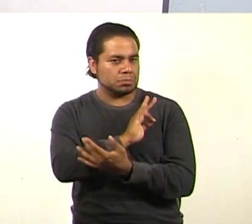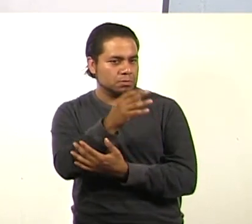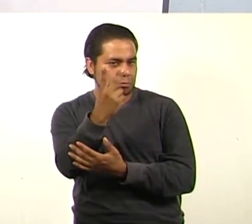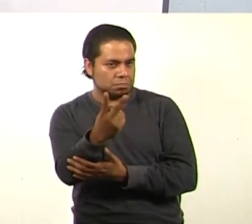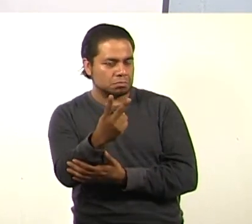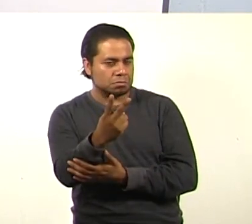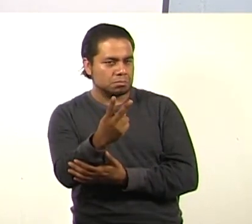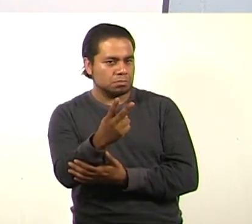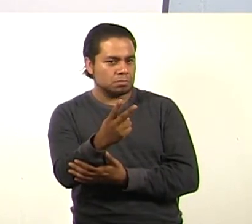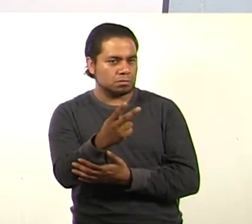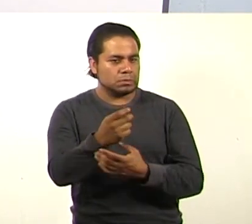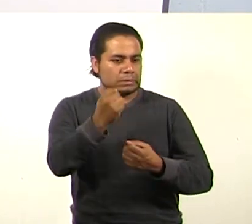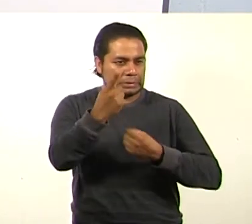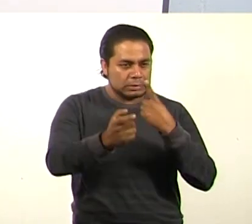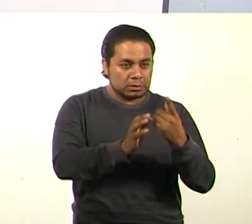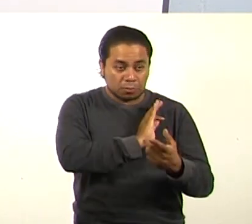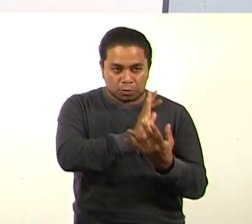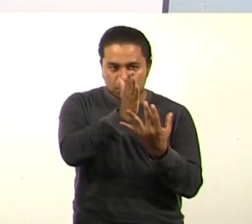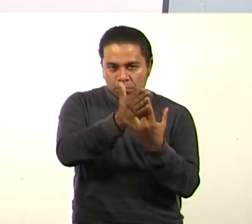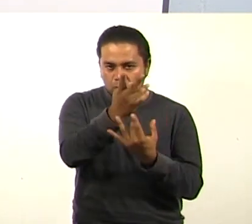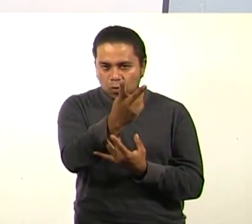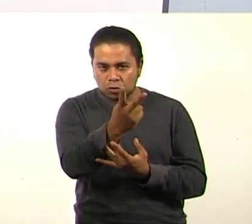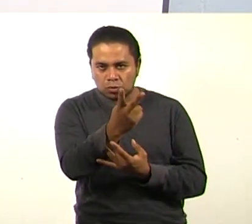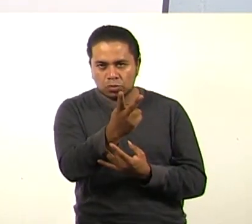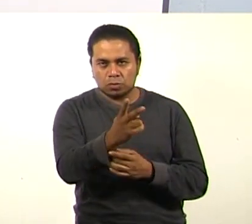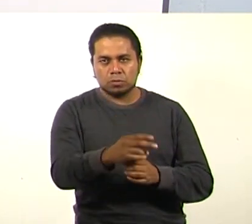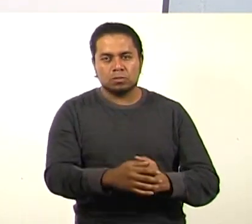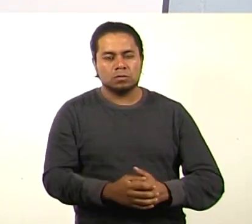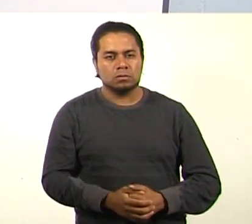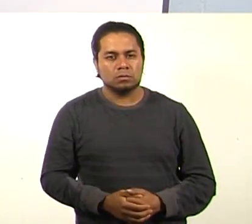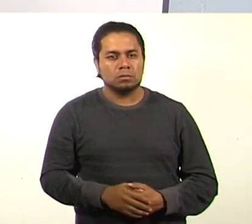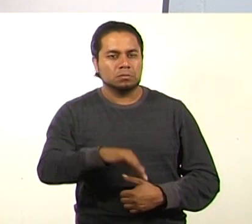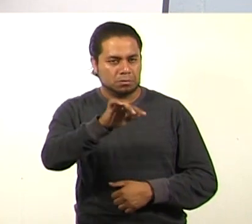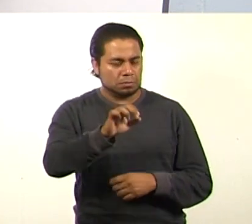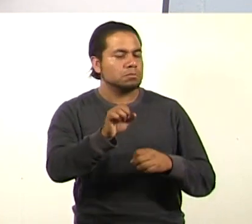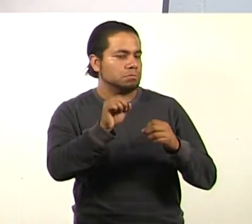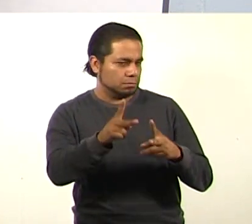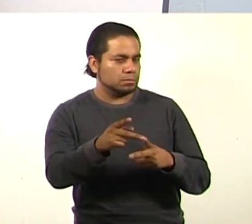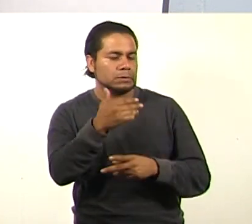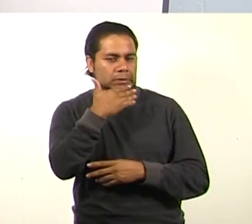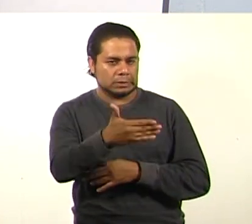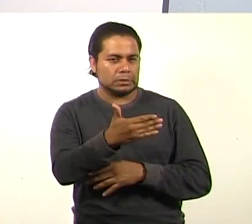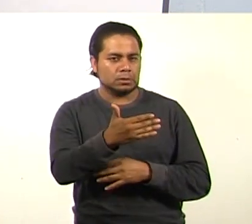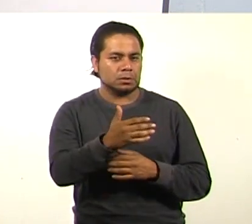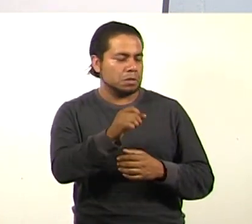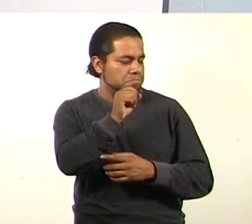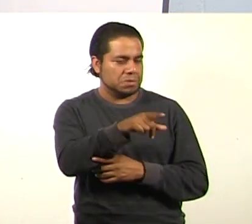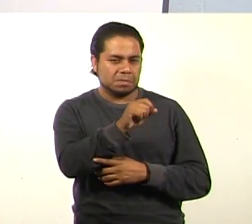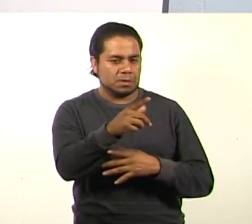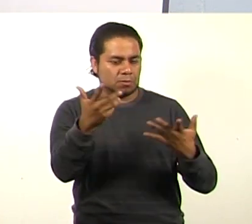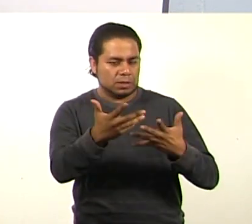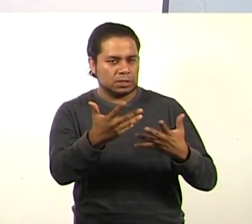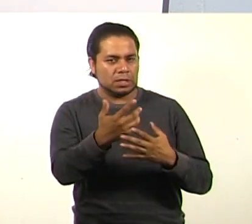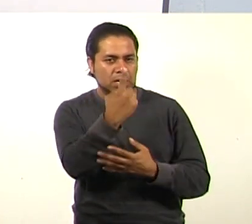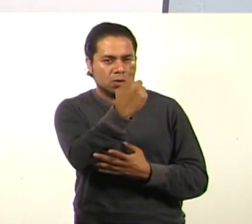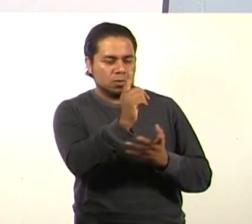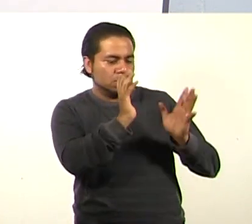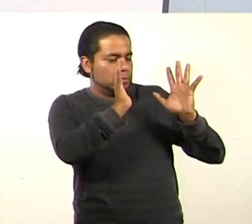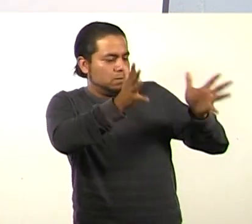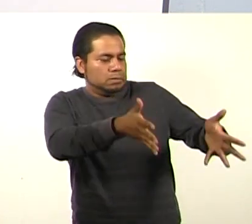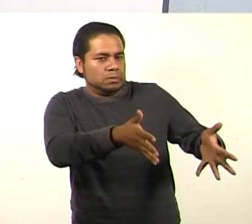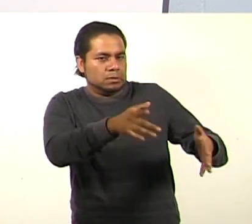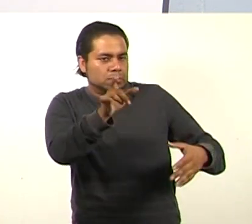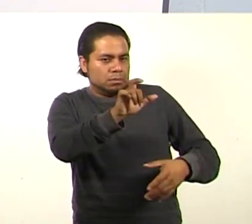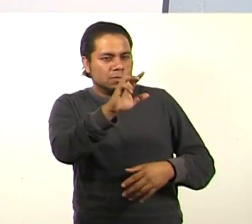entre dos. ¿Hay alguno que se pueda dividir entre dos? Sí, entonces vamos a hacer lo mismo. El 1 quedamos en